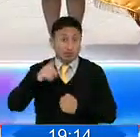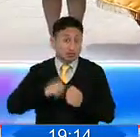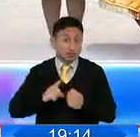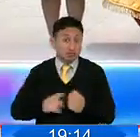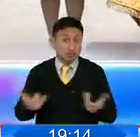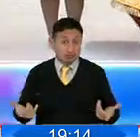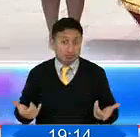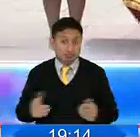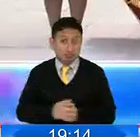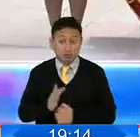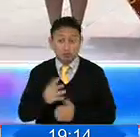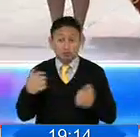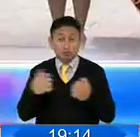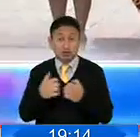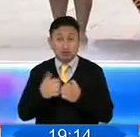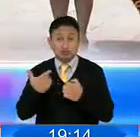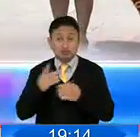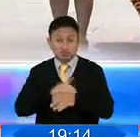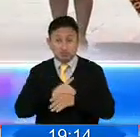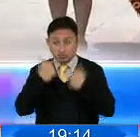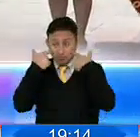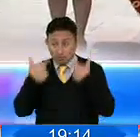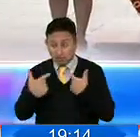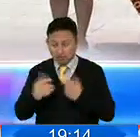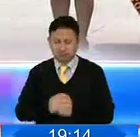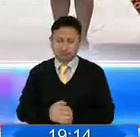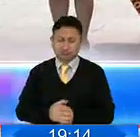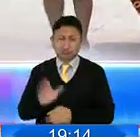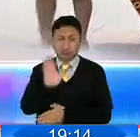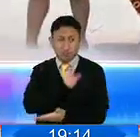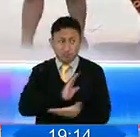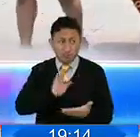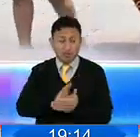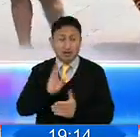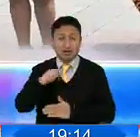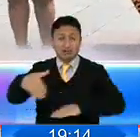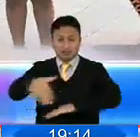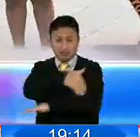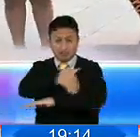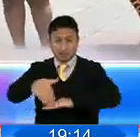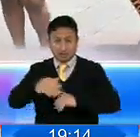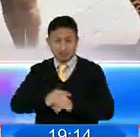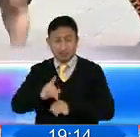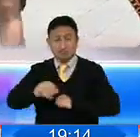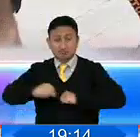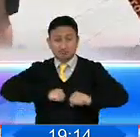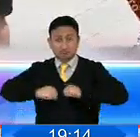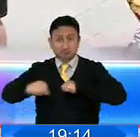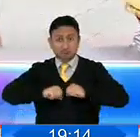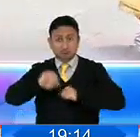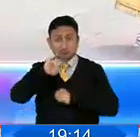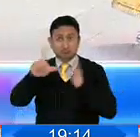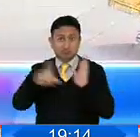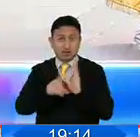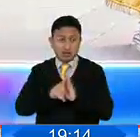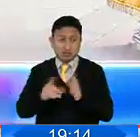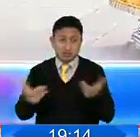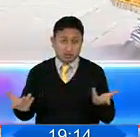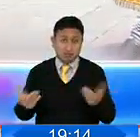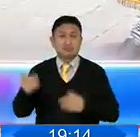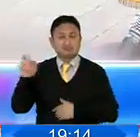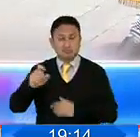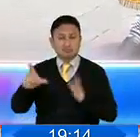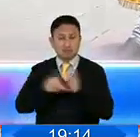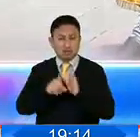nuestros equipos de patrullaje, de control en los barrios, en las calles, en actividades clandestinas, sí creo que se